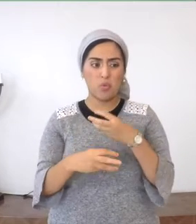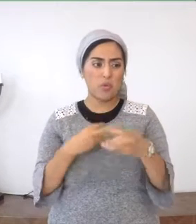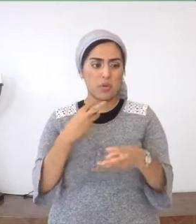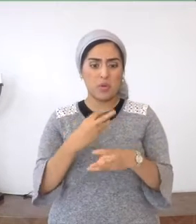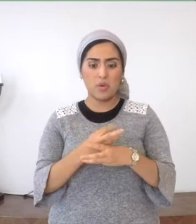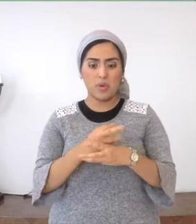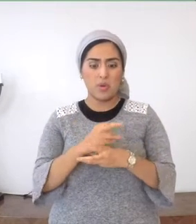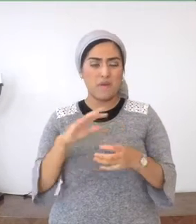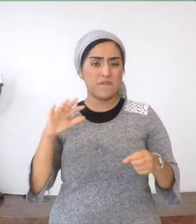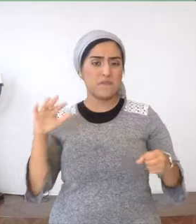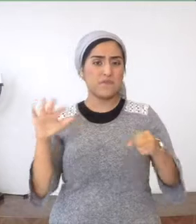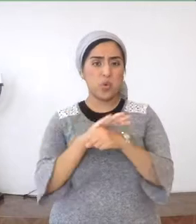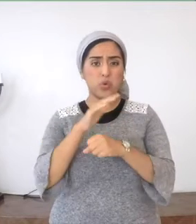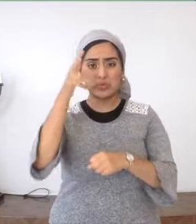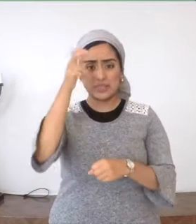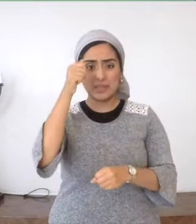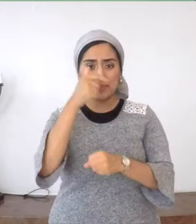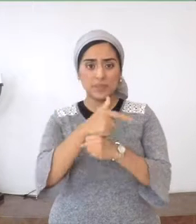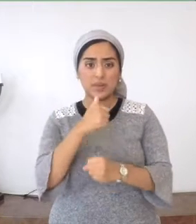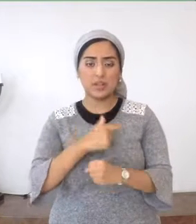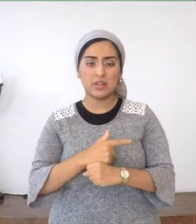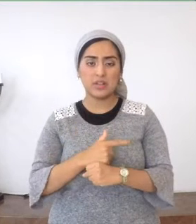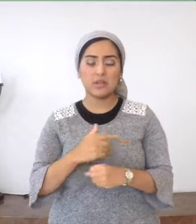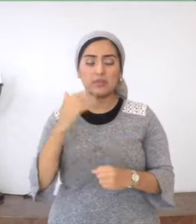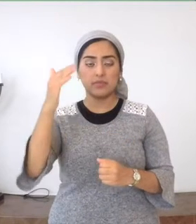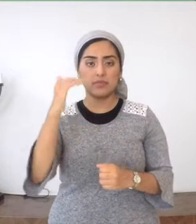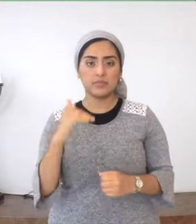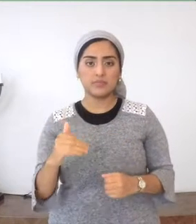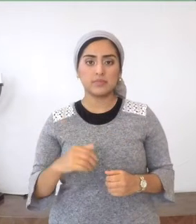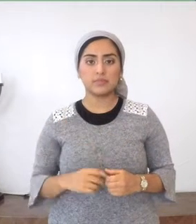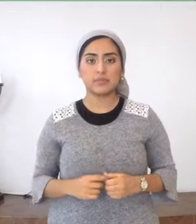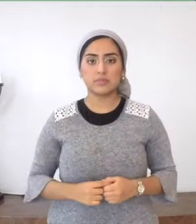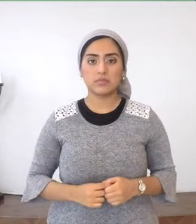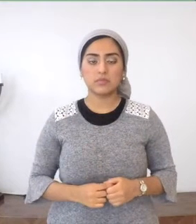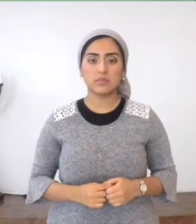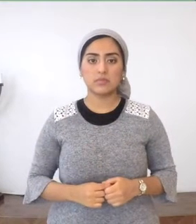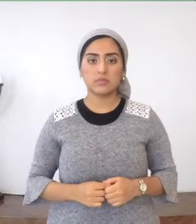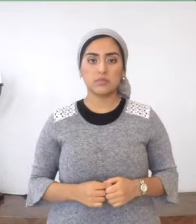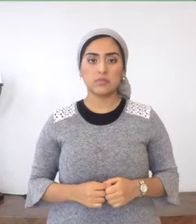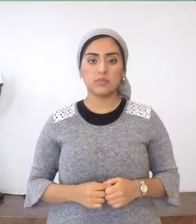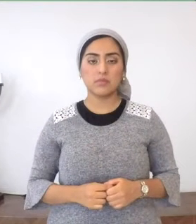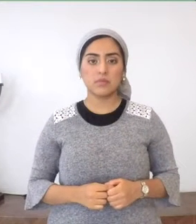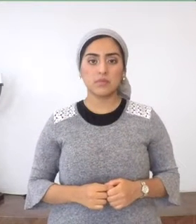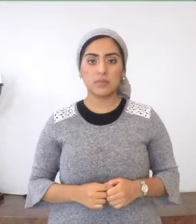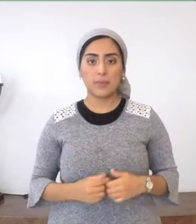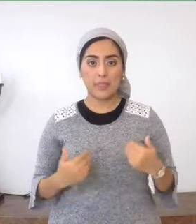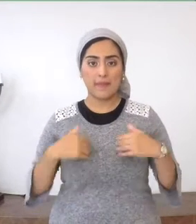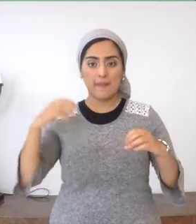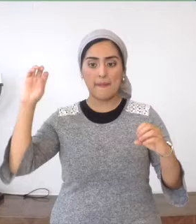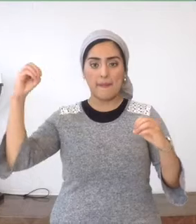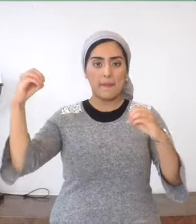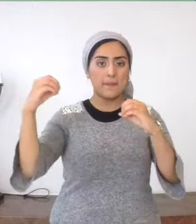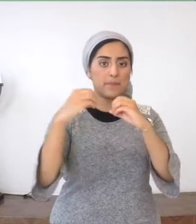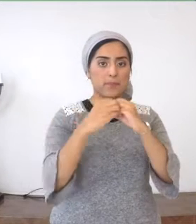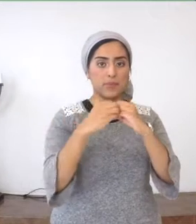Que es una abominación Miren El mundo está Totalmente Ya lleno De demonios Hermanos La que sigue